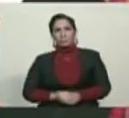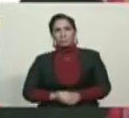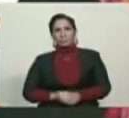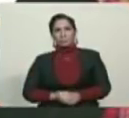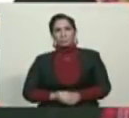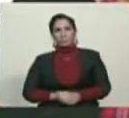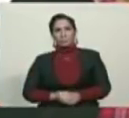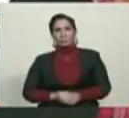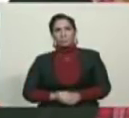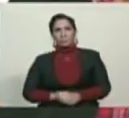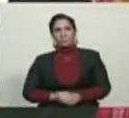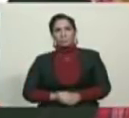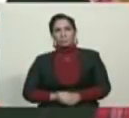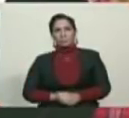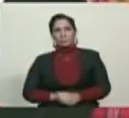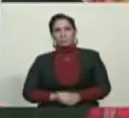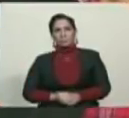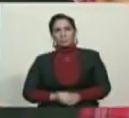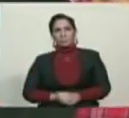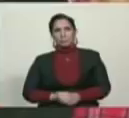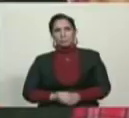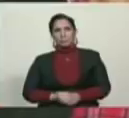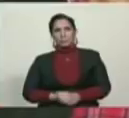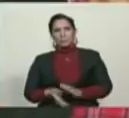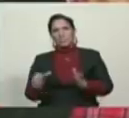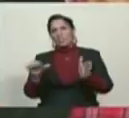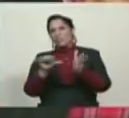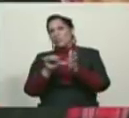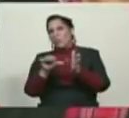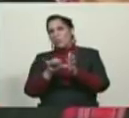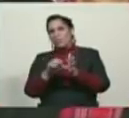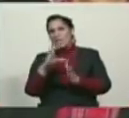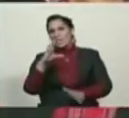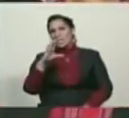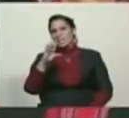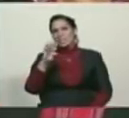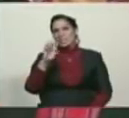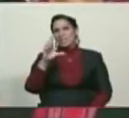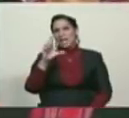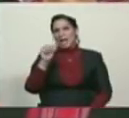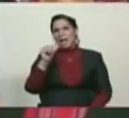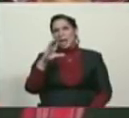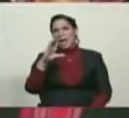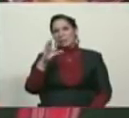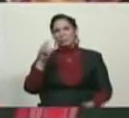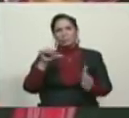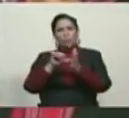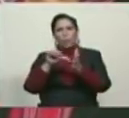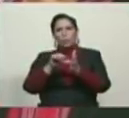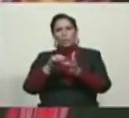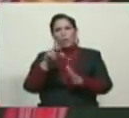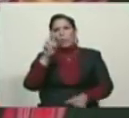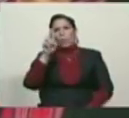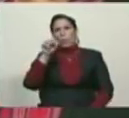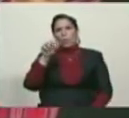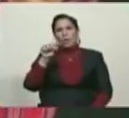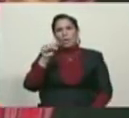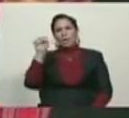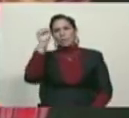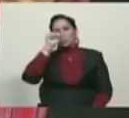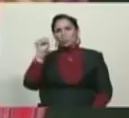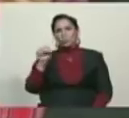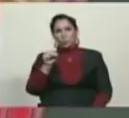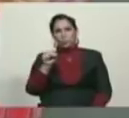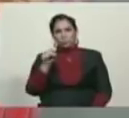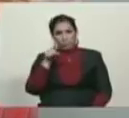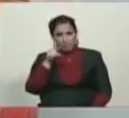claro, hace rato. ¿De dónde sale la CELAC? ¿De dónde sale UNASUR? Básicamente de los pueblos.